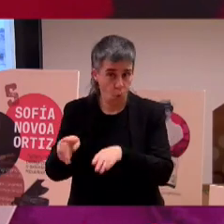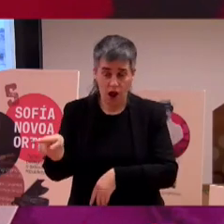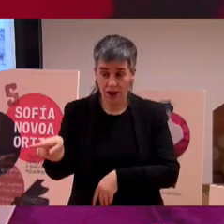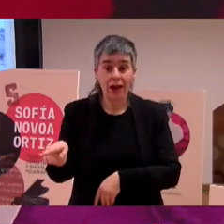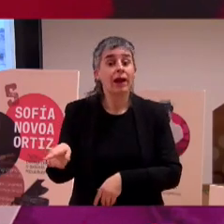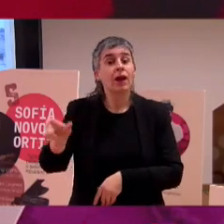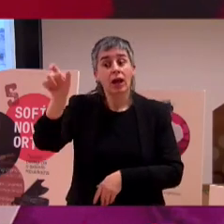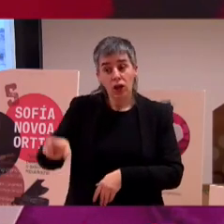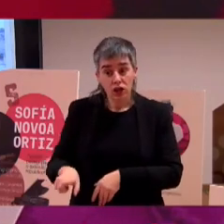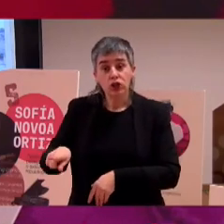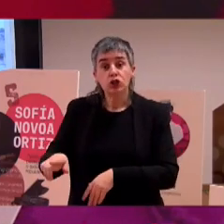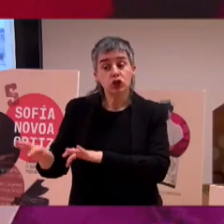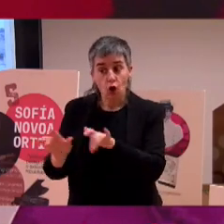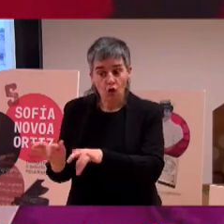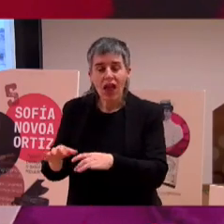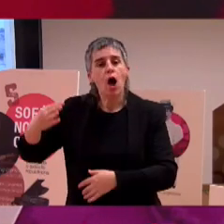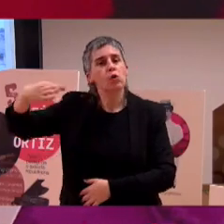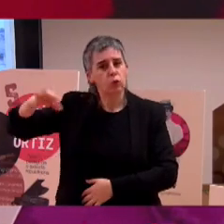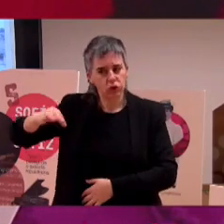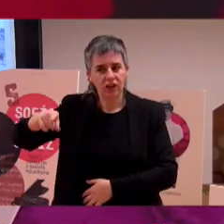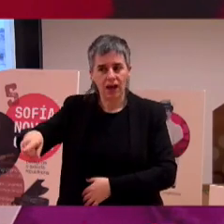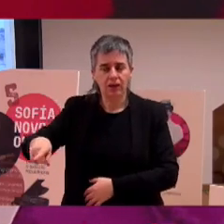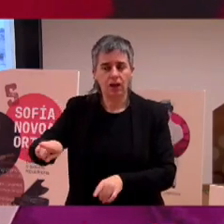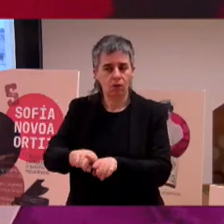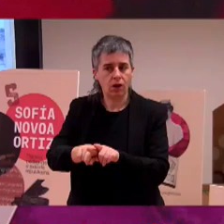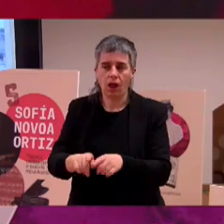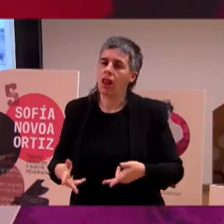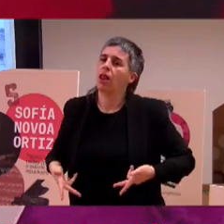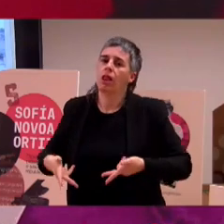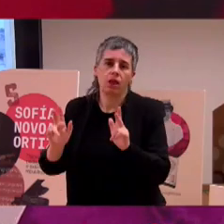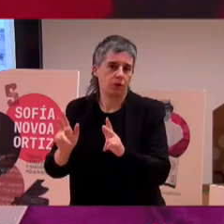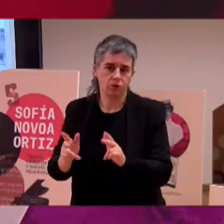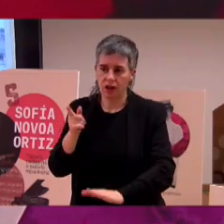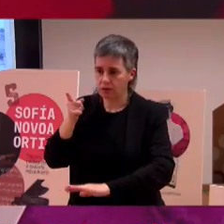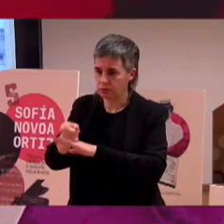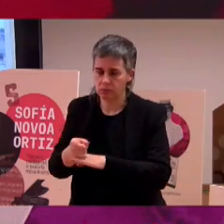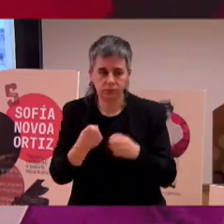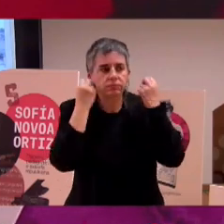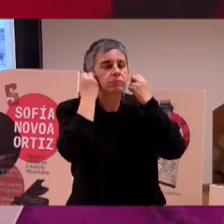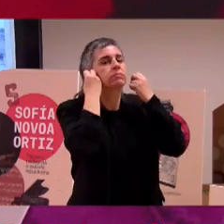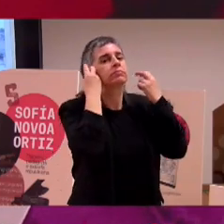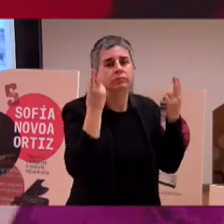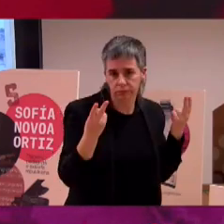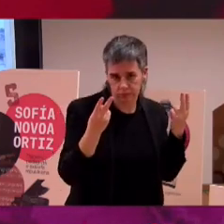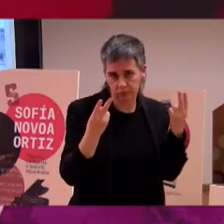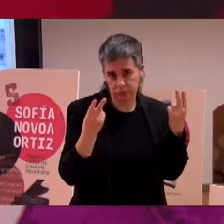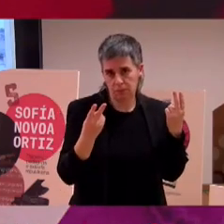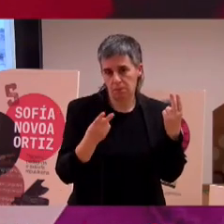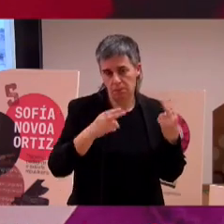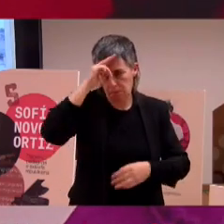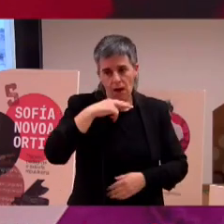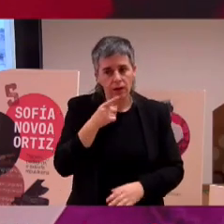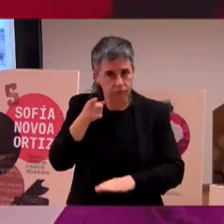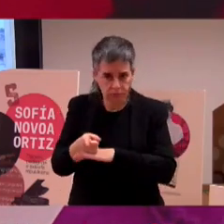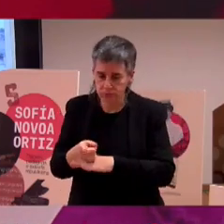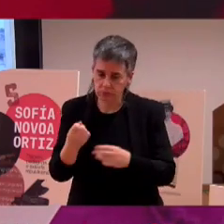Sofía a que liberouse de esa imposición de que, do que o pai decidiu que os